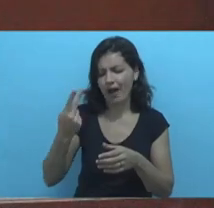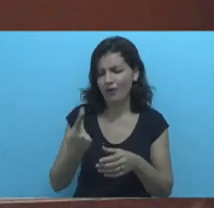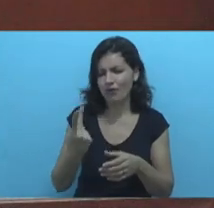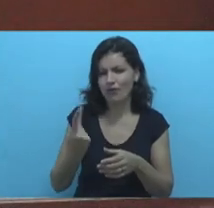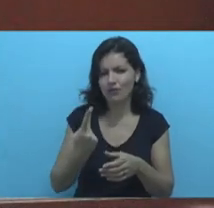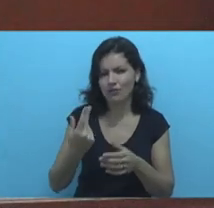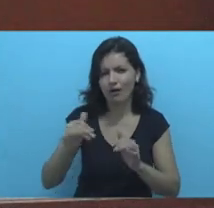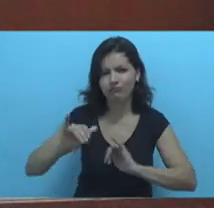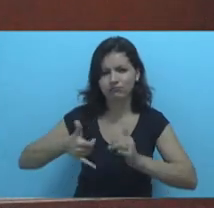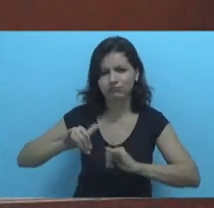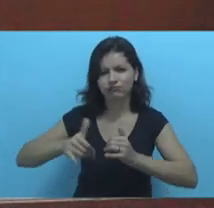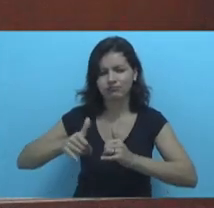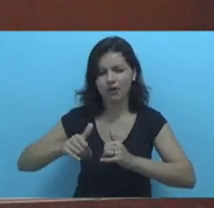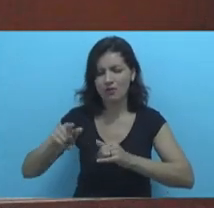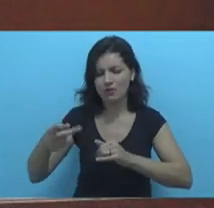y